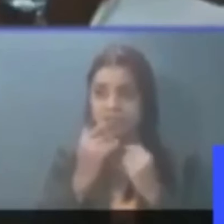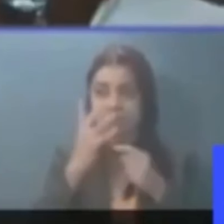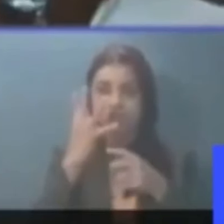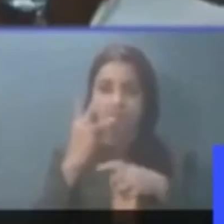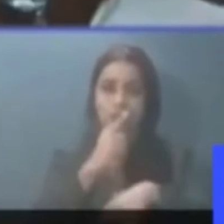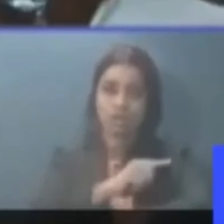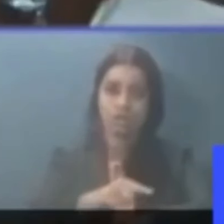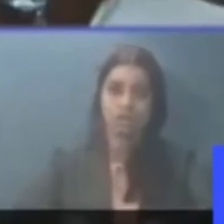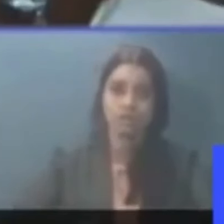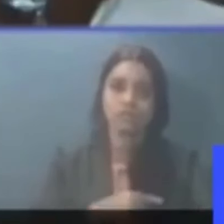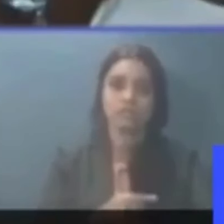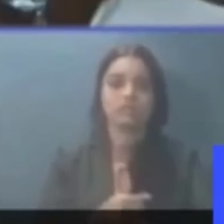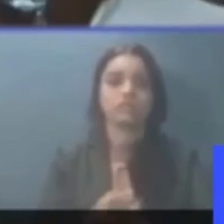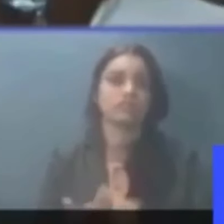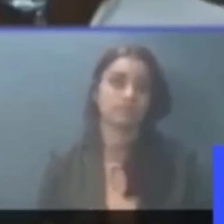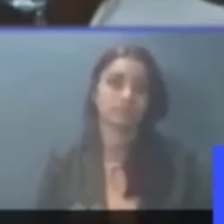4 horas